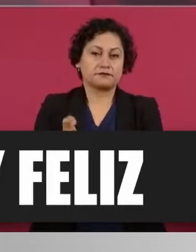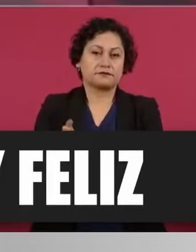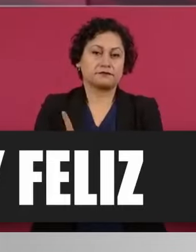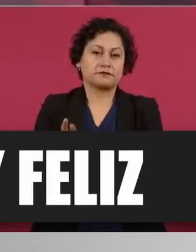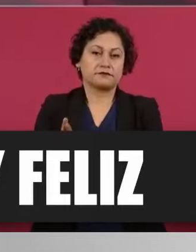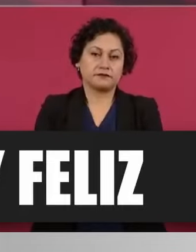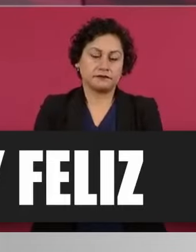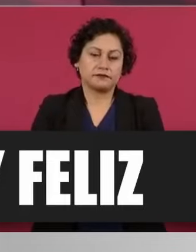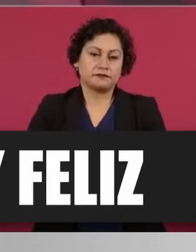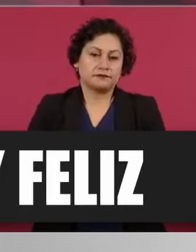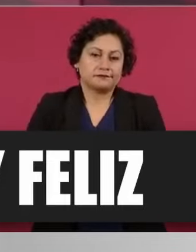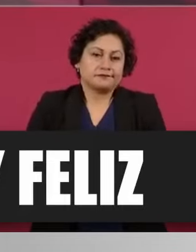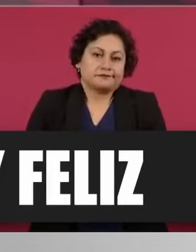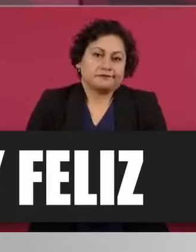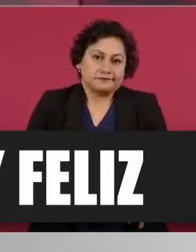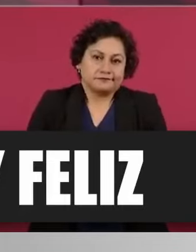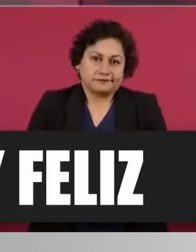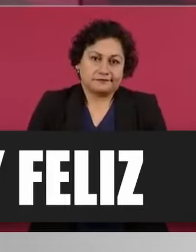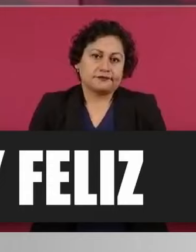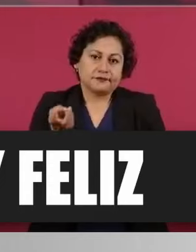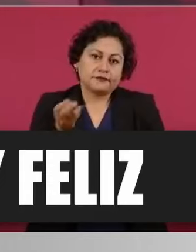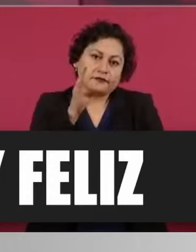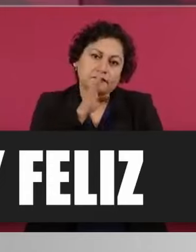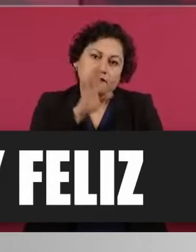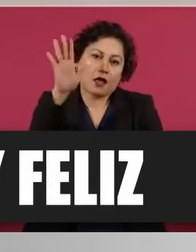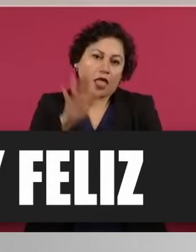Pues, ¿qué no iban a hacer, no?